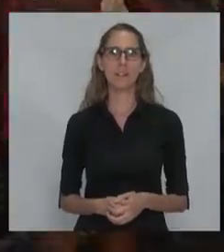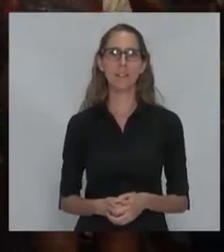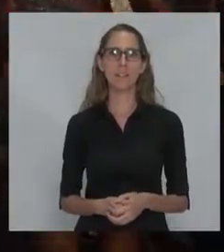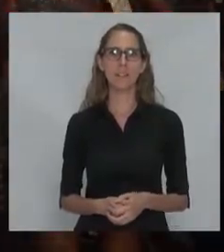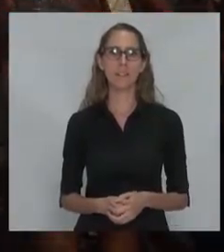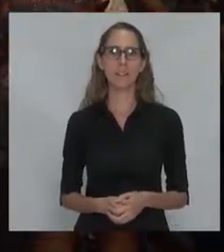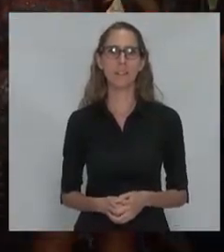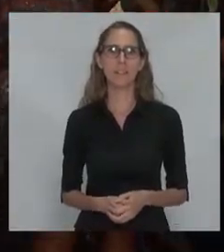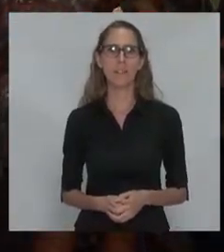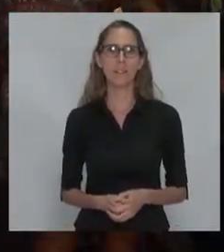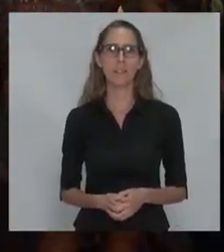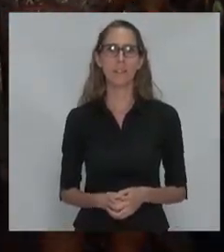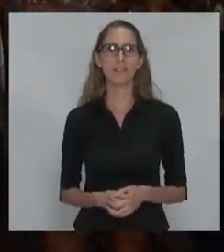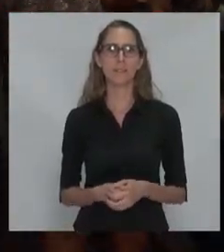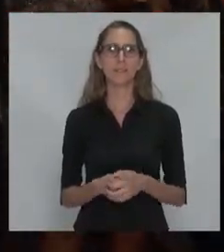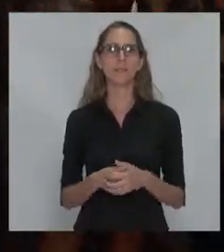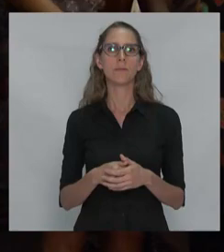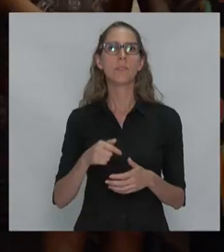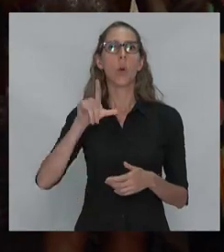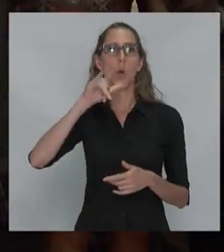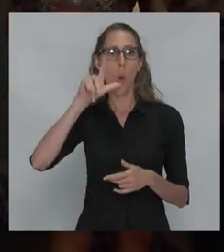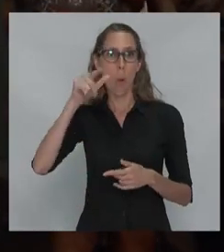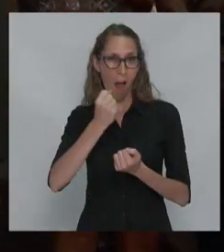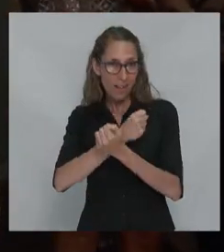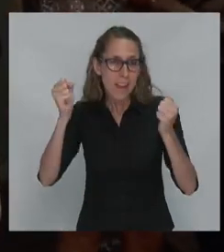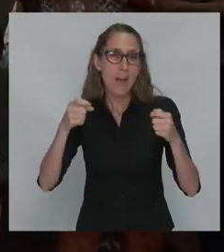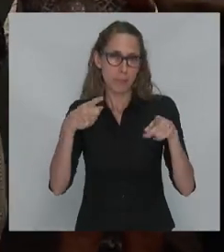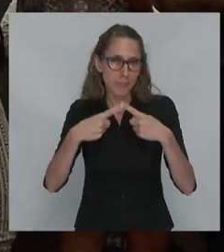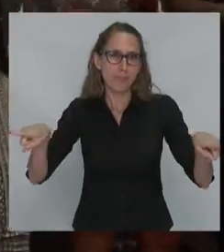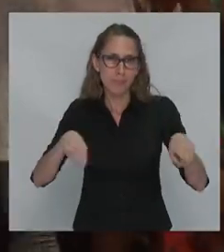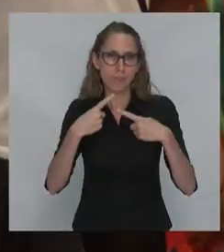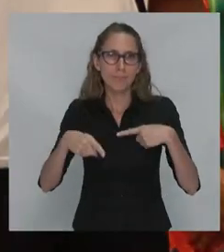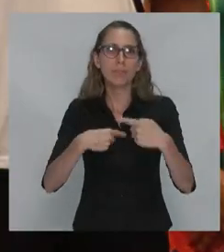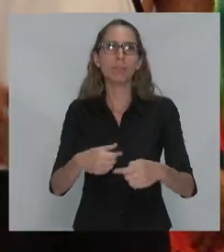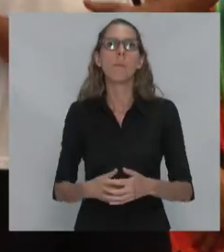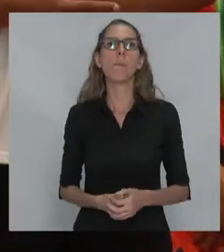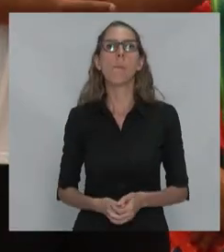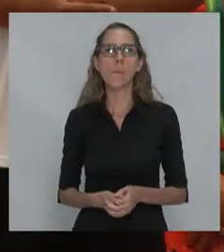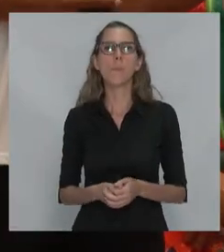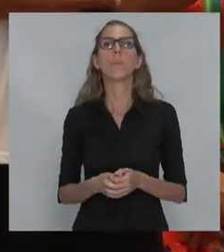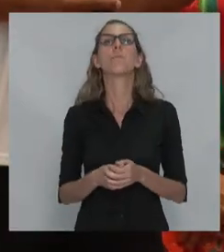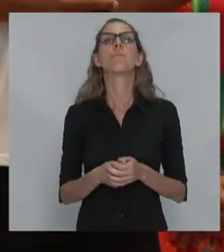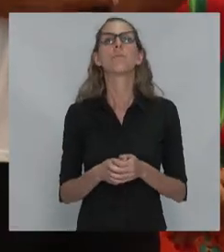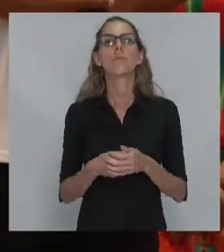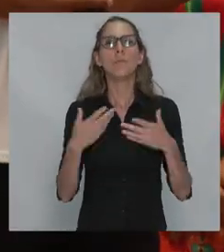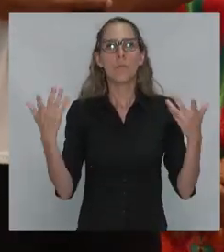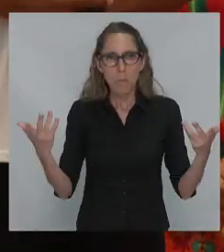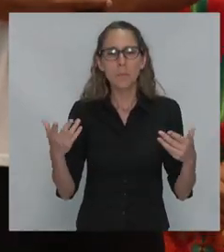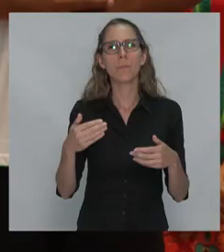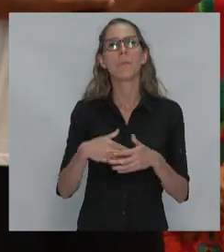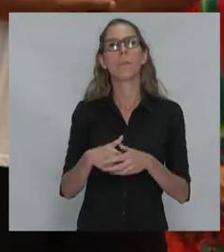livre! Lula livre! Lula livre! Esto, Marielle